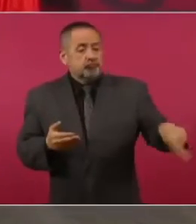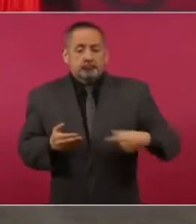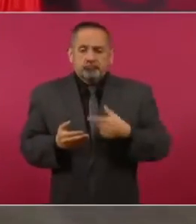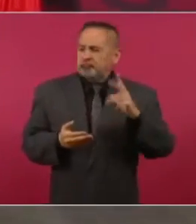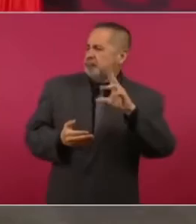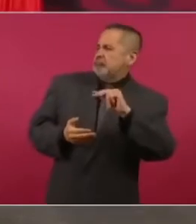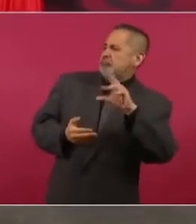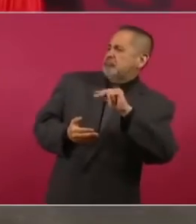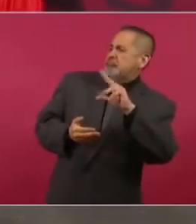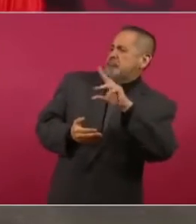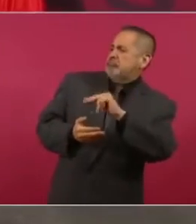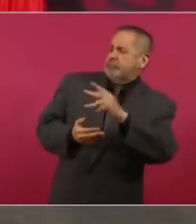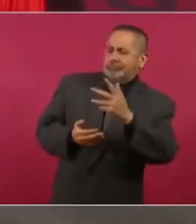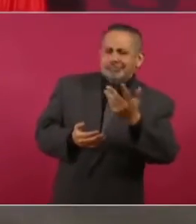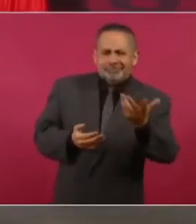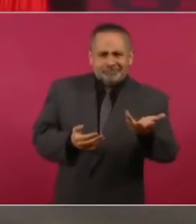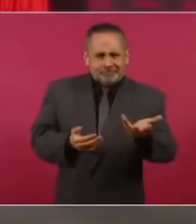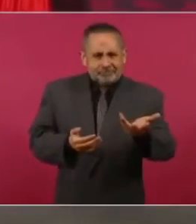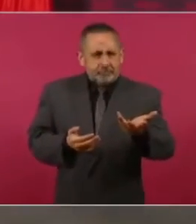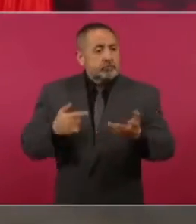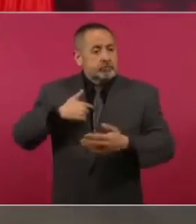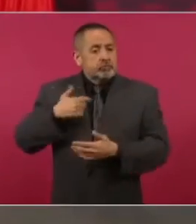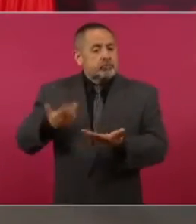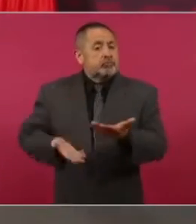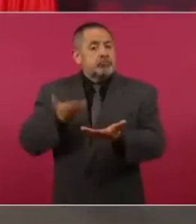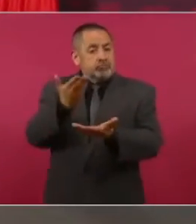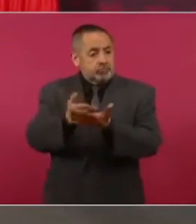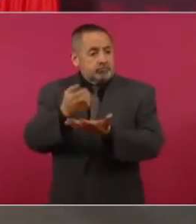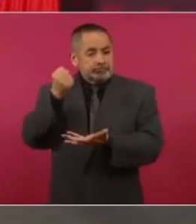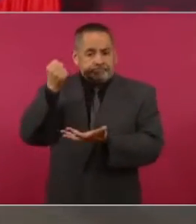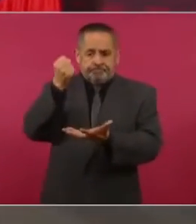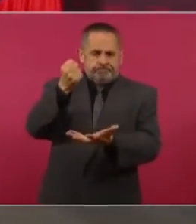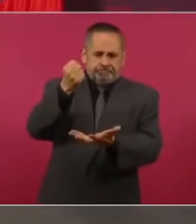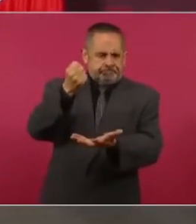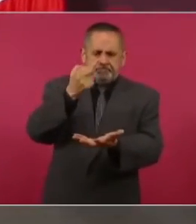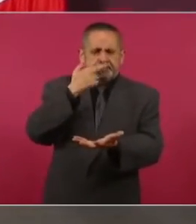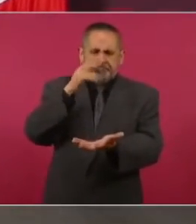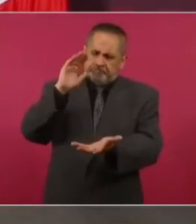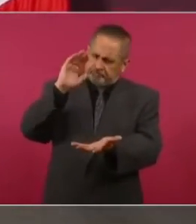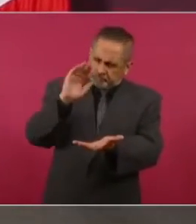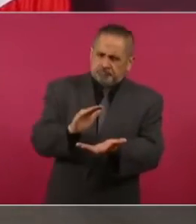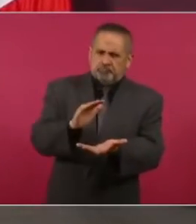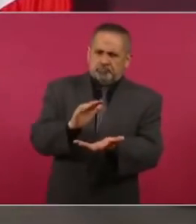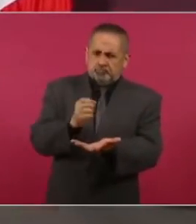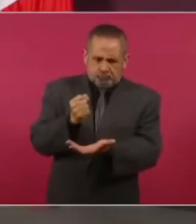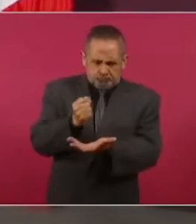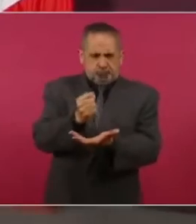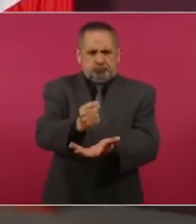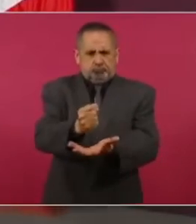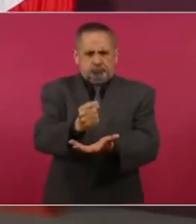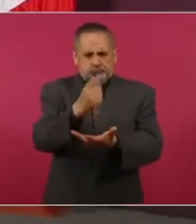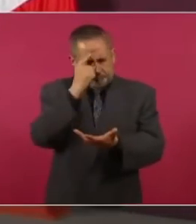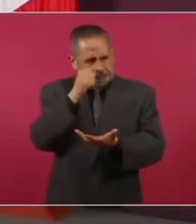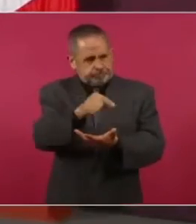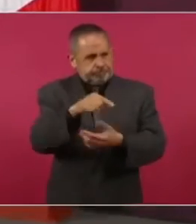para reducir los costos de las elecciones.